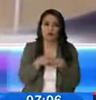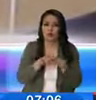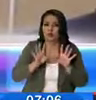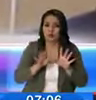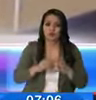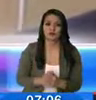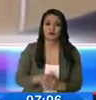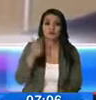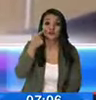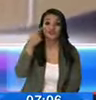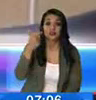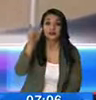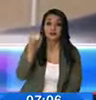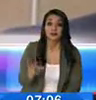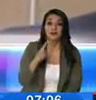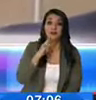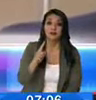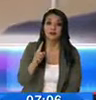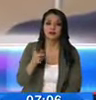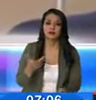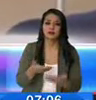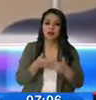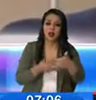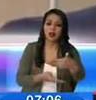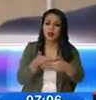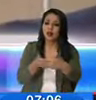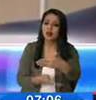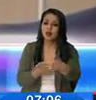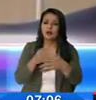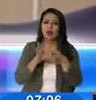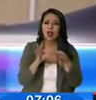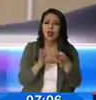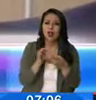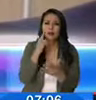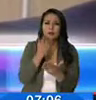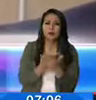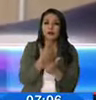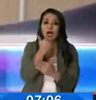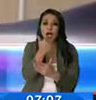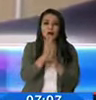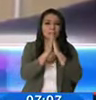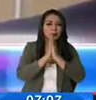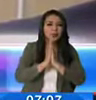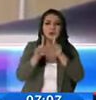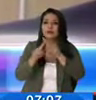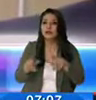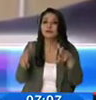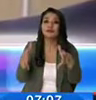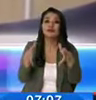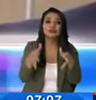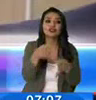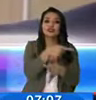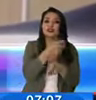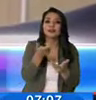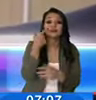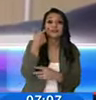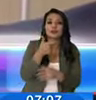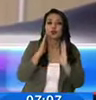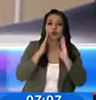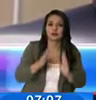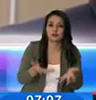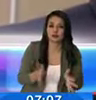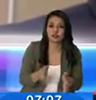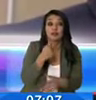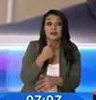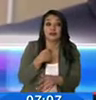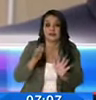Supuestamente el fiscal no les atendió varios escritos que ellos presentaron solicitando versiones de varios profesores. También alegan